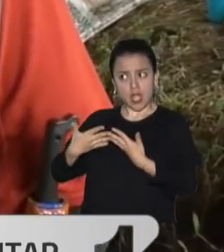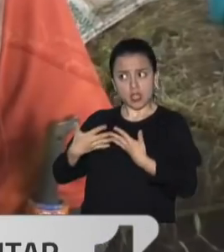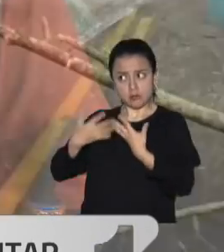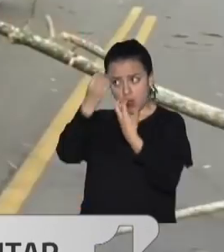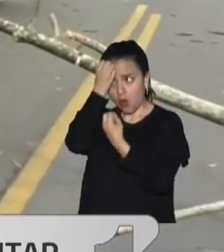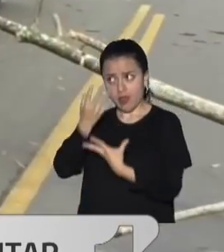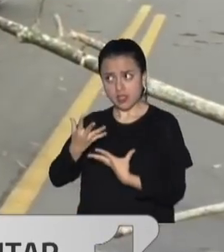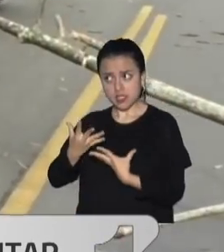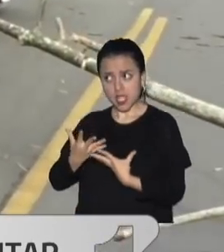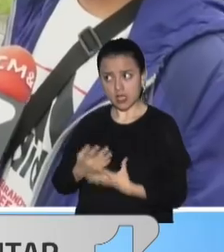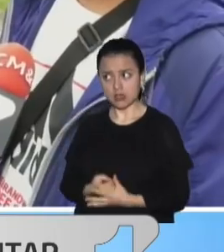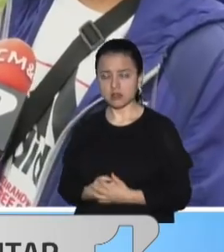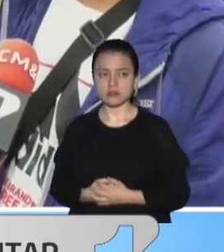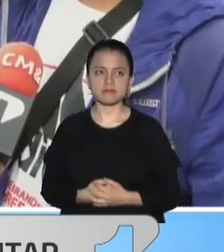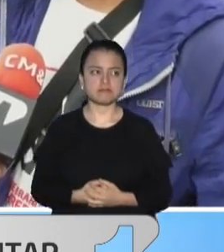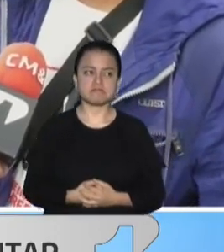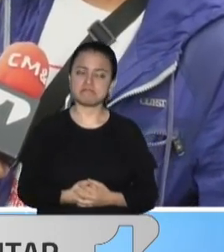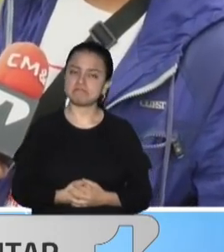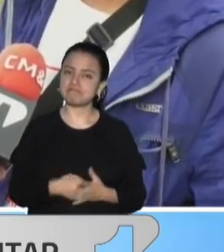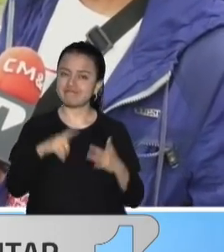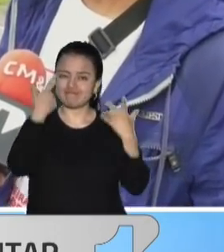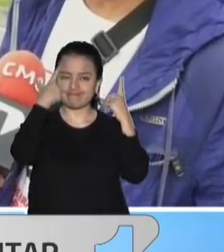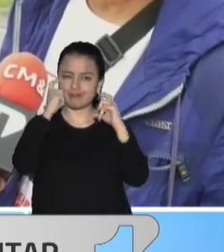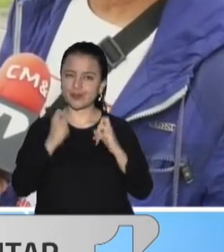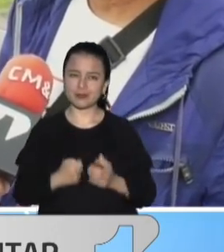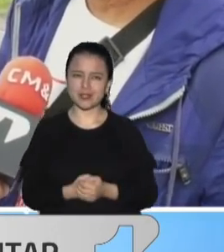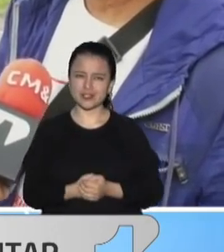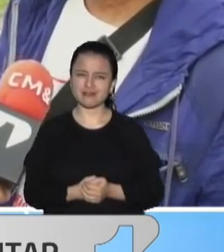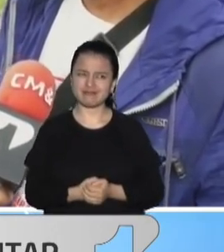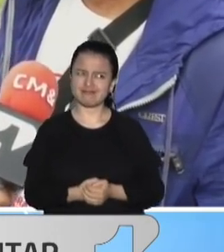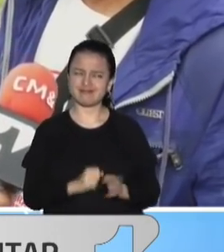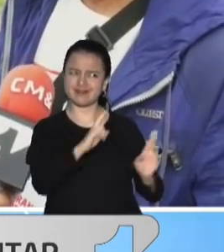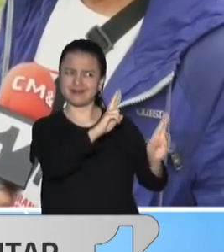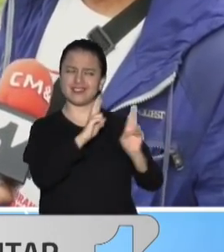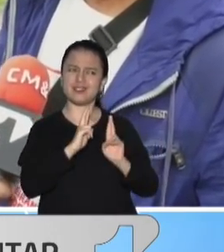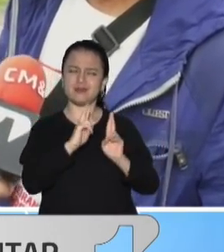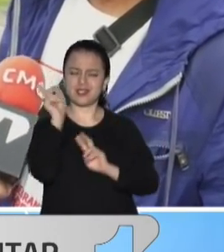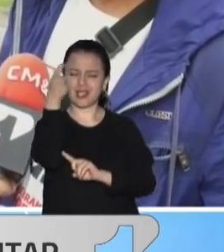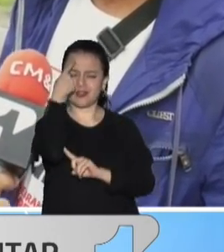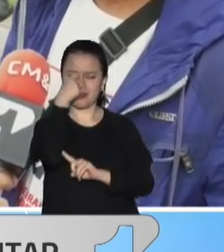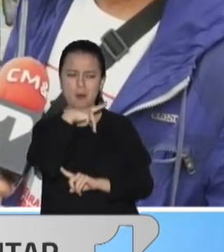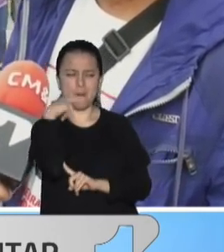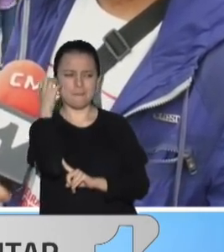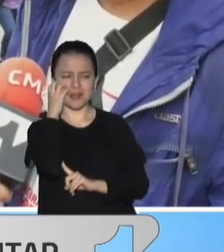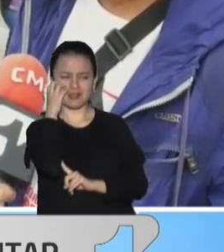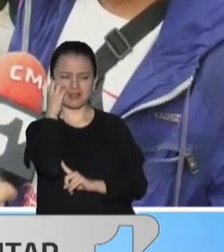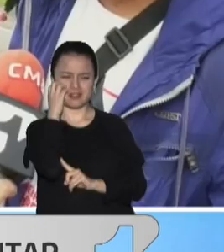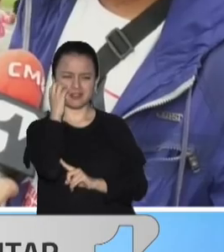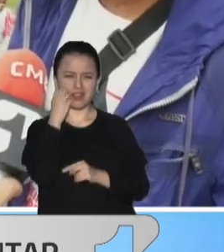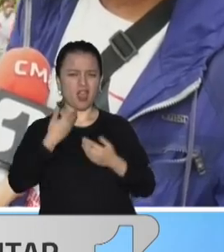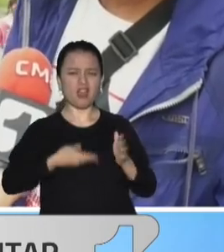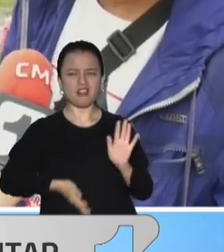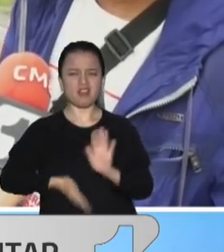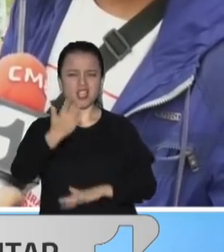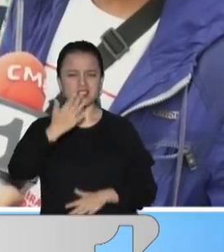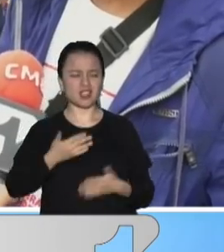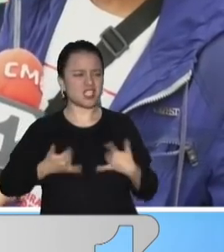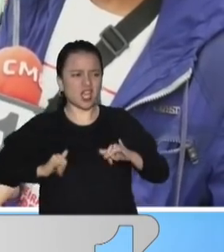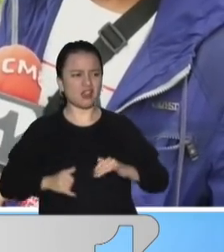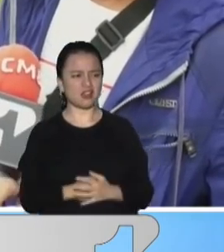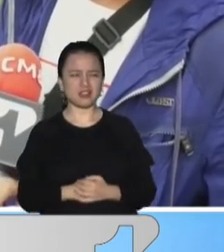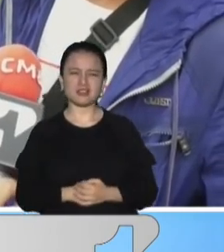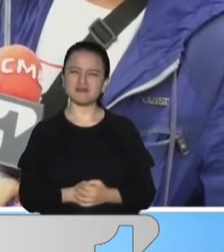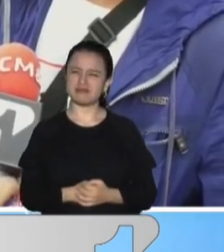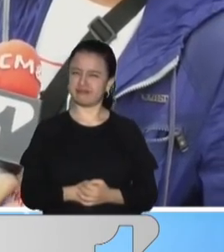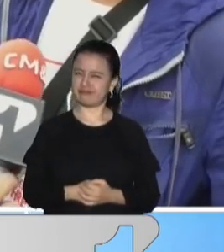No, nosotros vemos con mucha preocupación la respuesta del gobierno nacional. Para nadie es un secreto que nosotros hemos